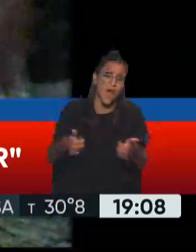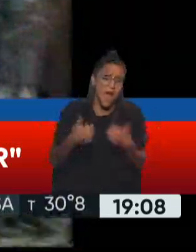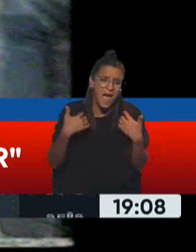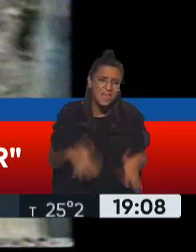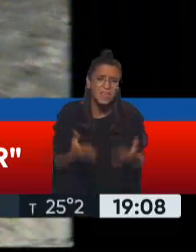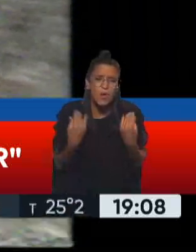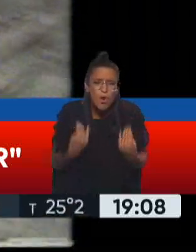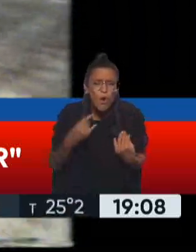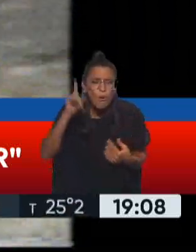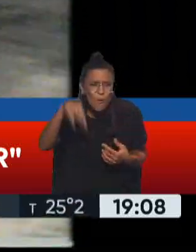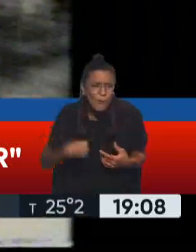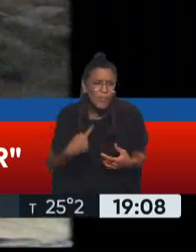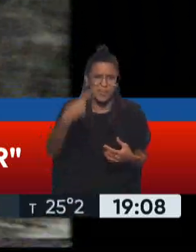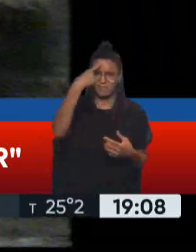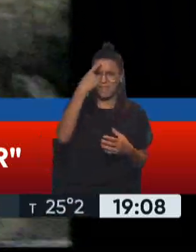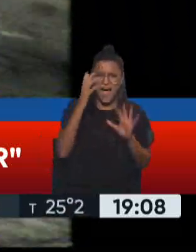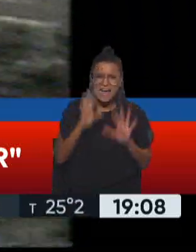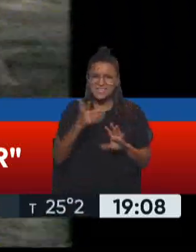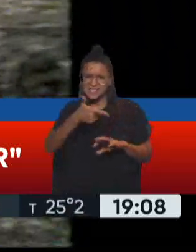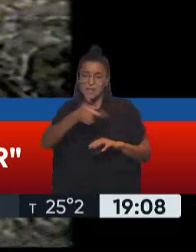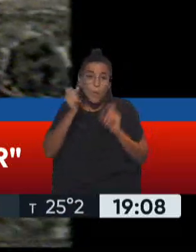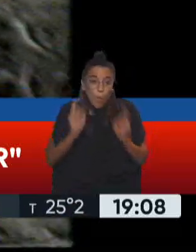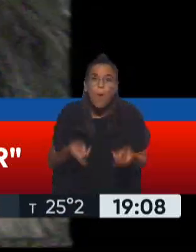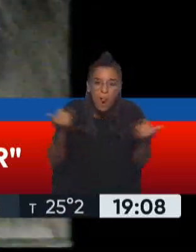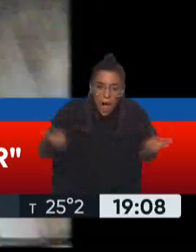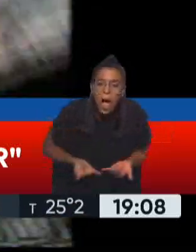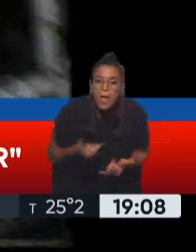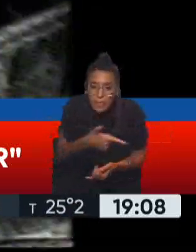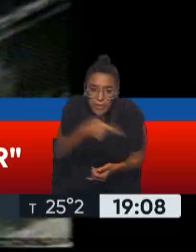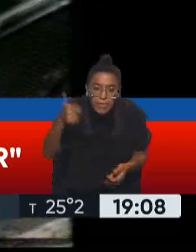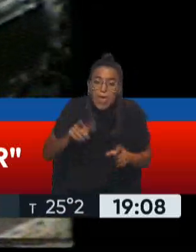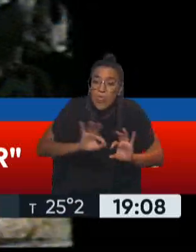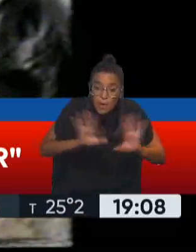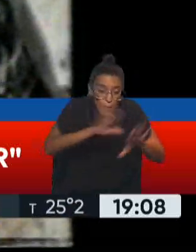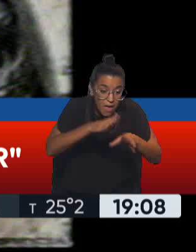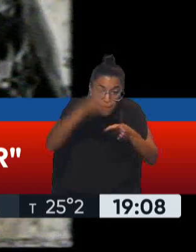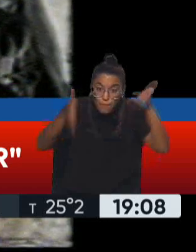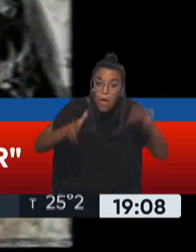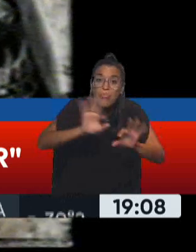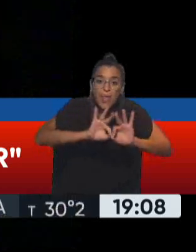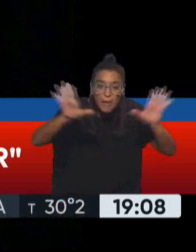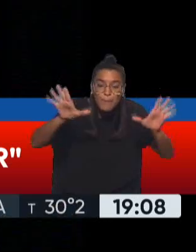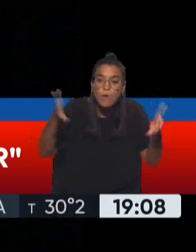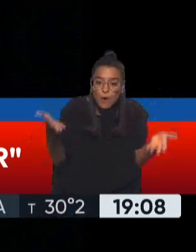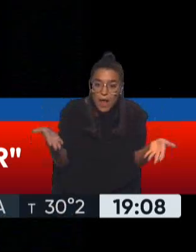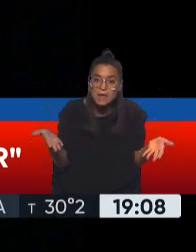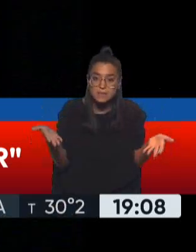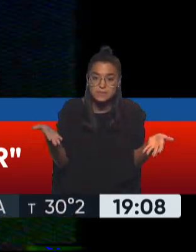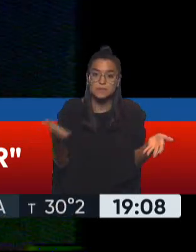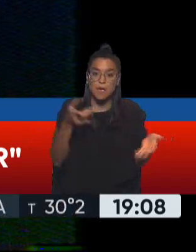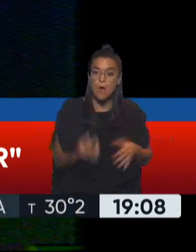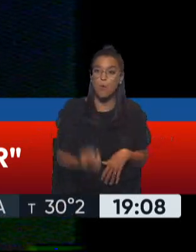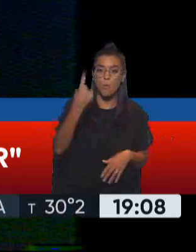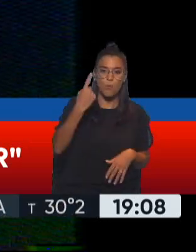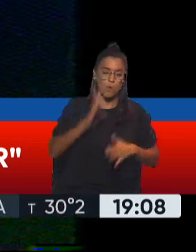Uno no había posibilidad de concebir, bueno, y sin embargo eso sucedió en plena democracia, donde, insisto, uno